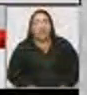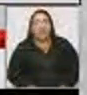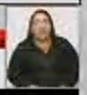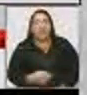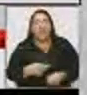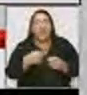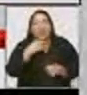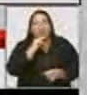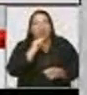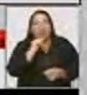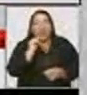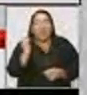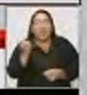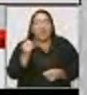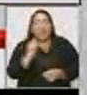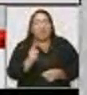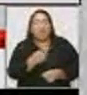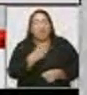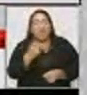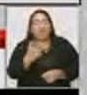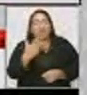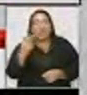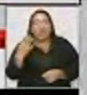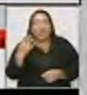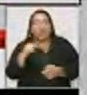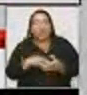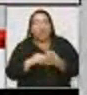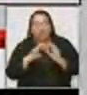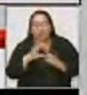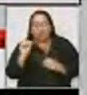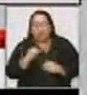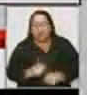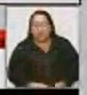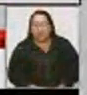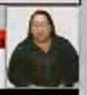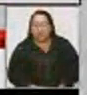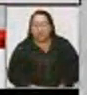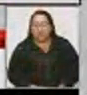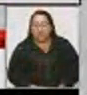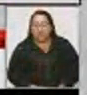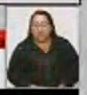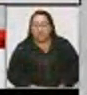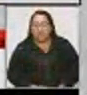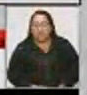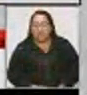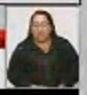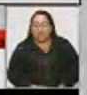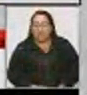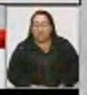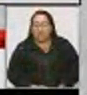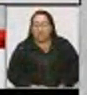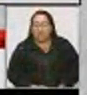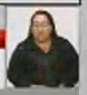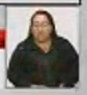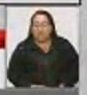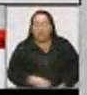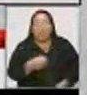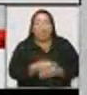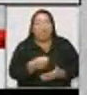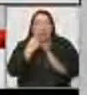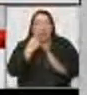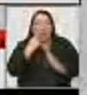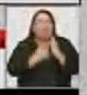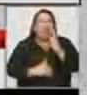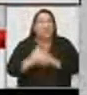que las mujeres perciben 1.134.9 soles, por lo que podemos afirmar que el salario